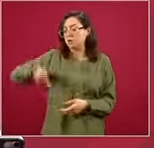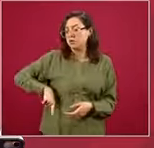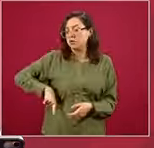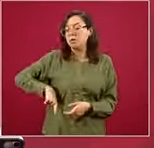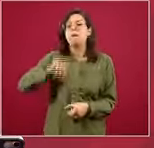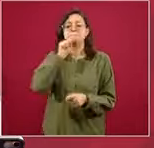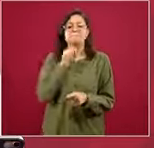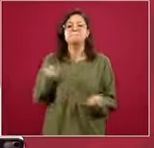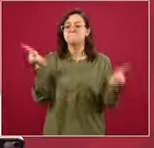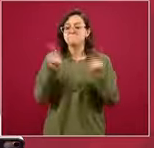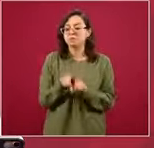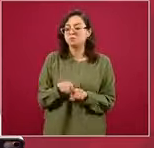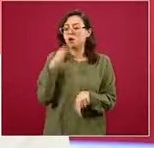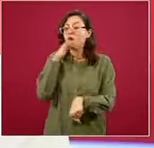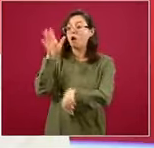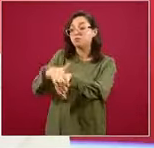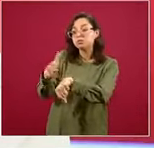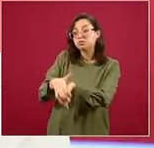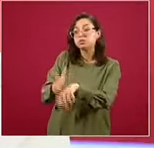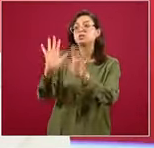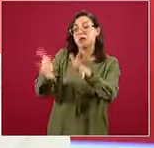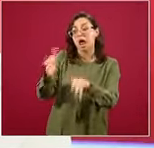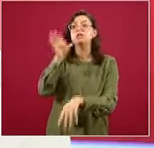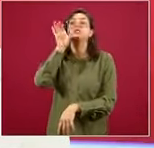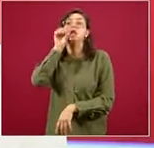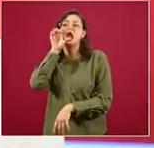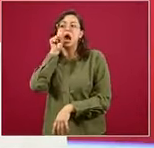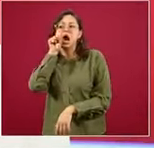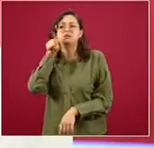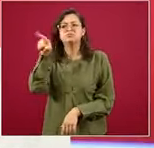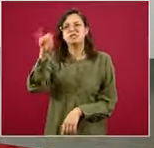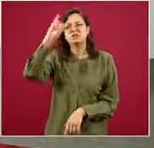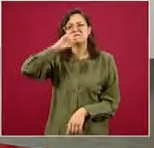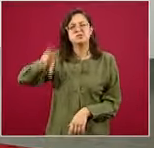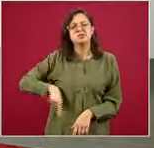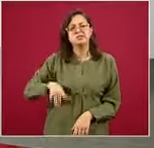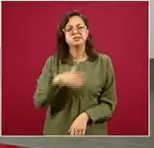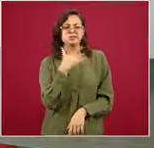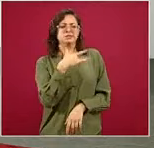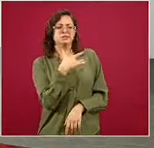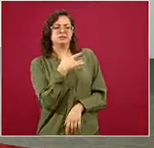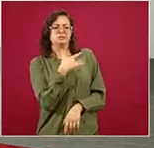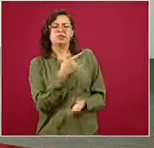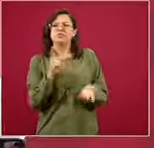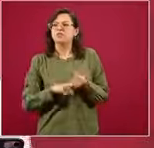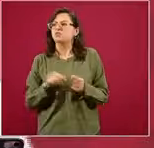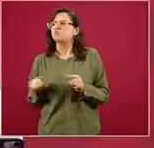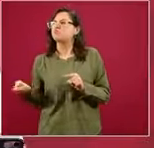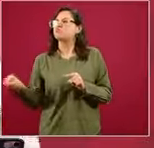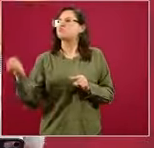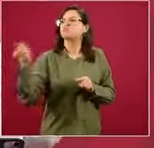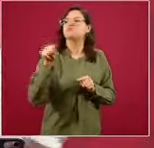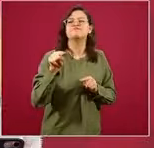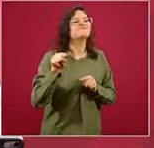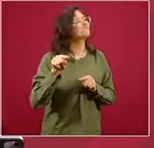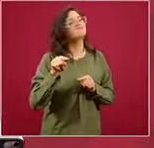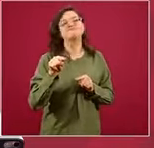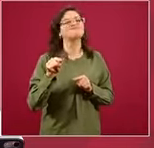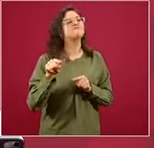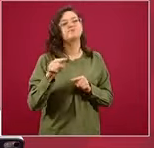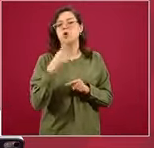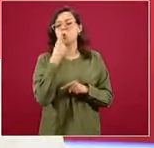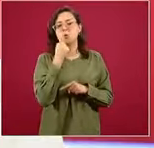también. Cuando nosotros presentamos el semáforo en naranja, ella detectó elementos locales y dijo: no abren